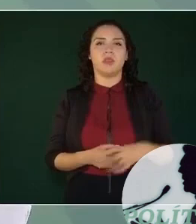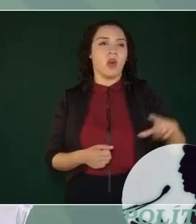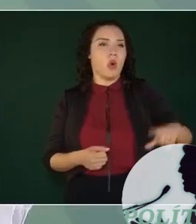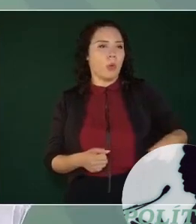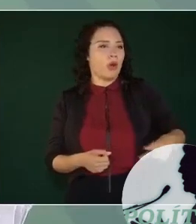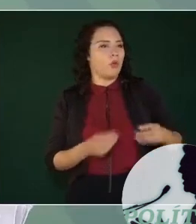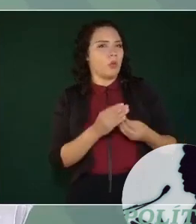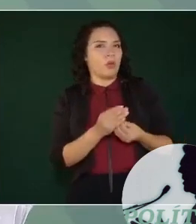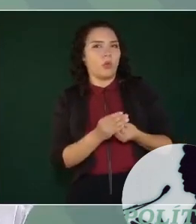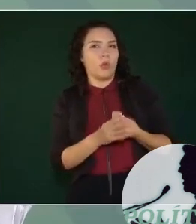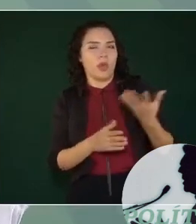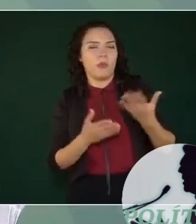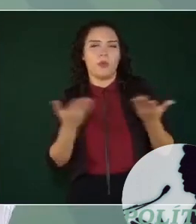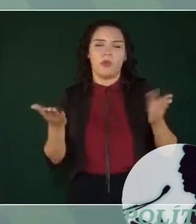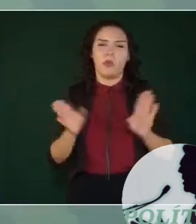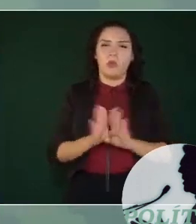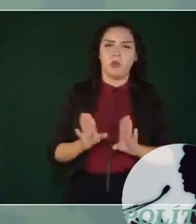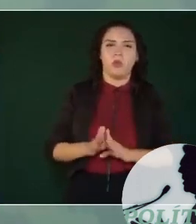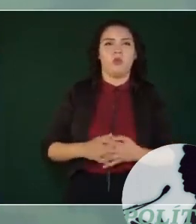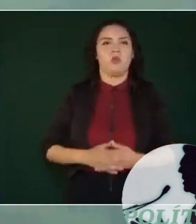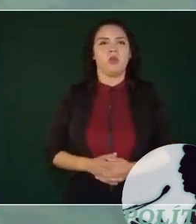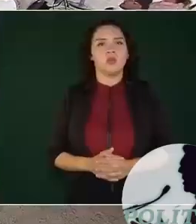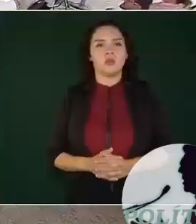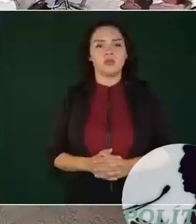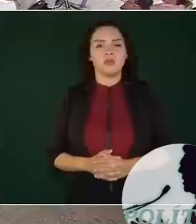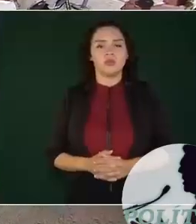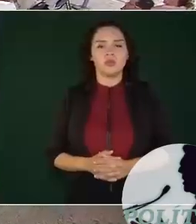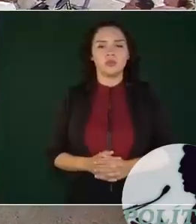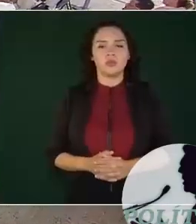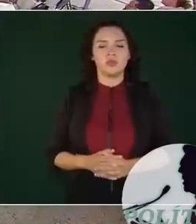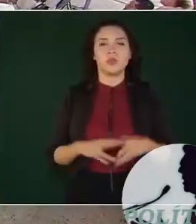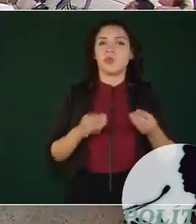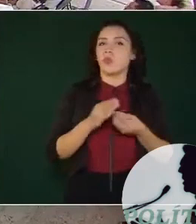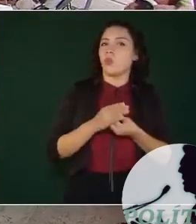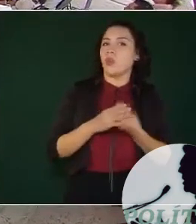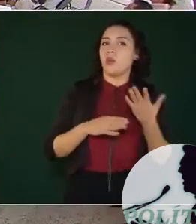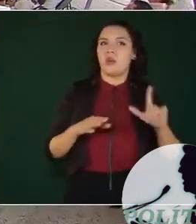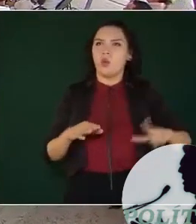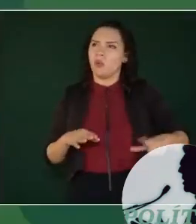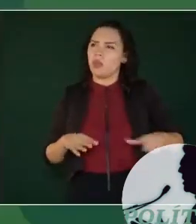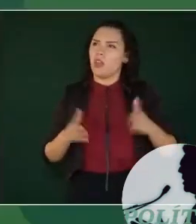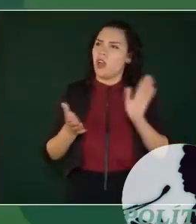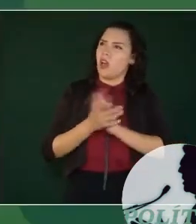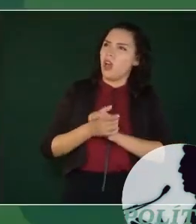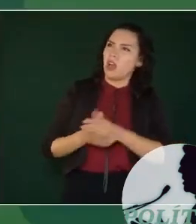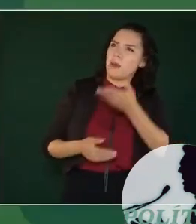ahora es el gobierno que tiene más homicidios, sí,